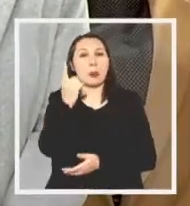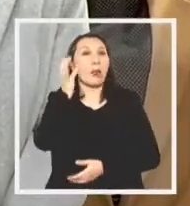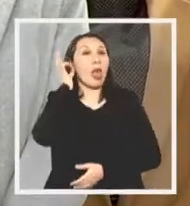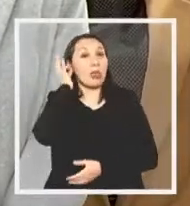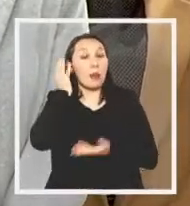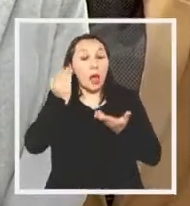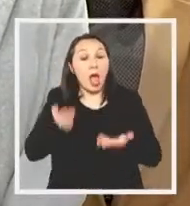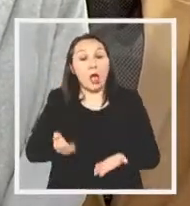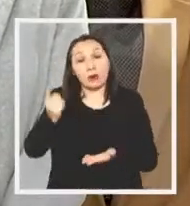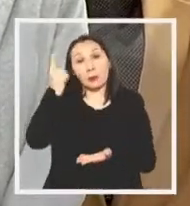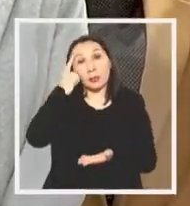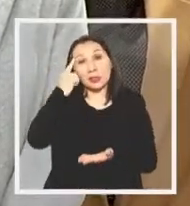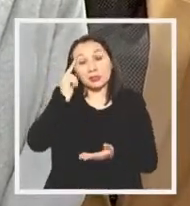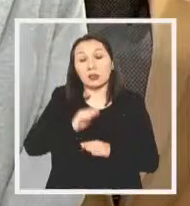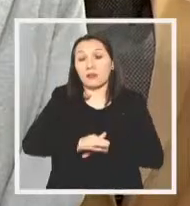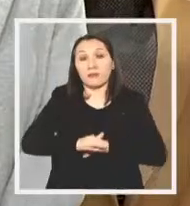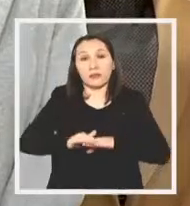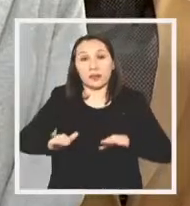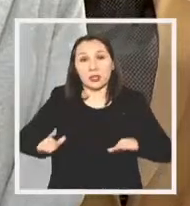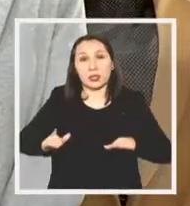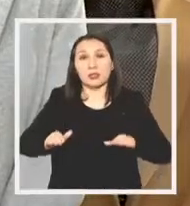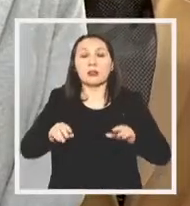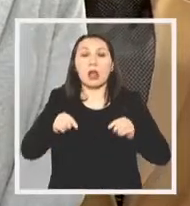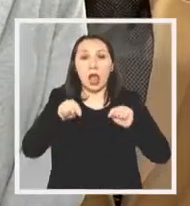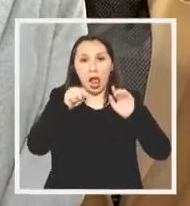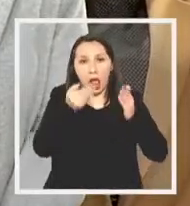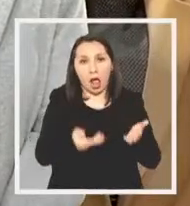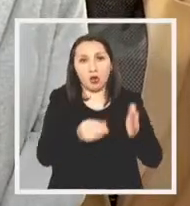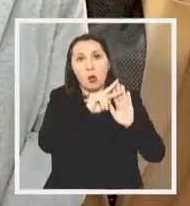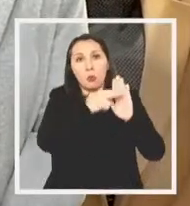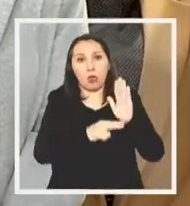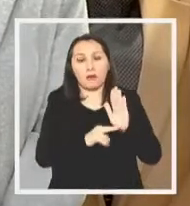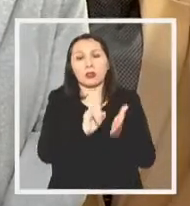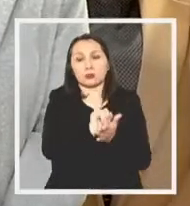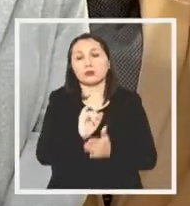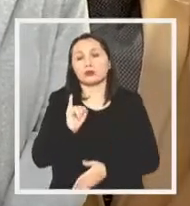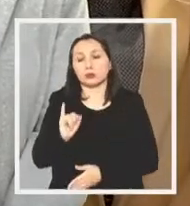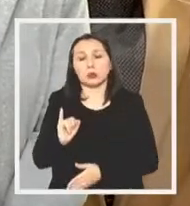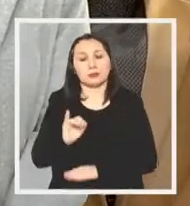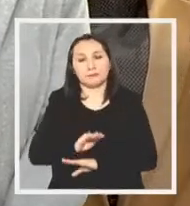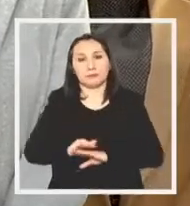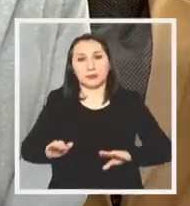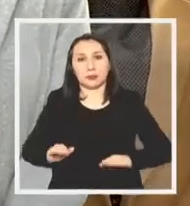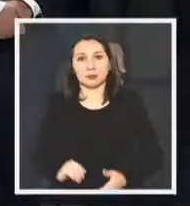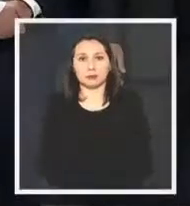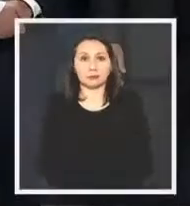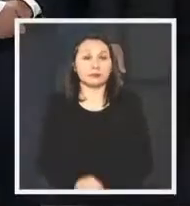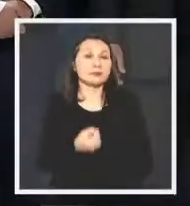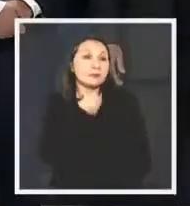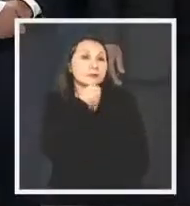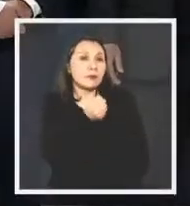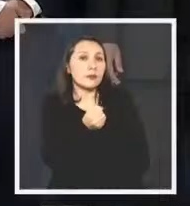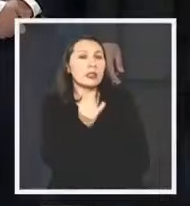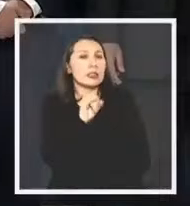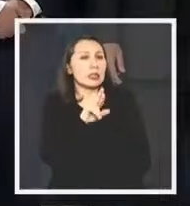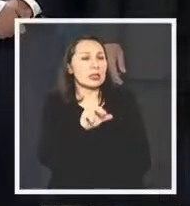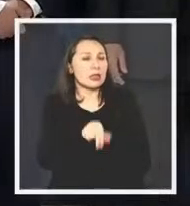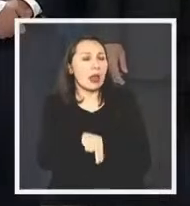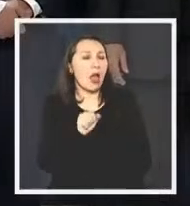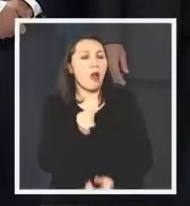Como lo estamos pensando ahora terminaría con estas modificaciones institucionales Buenas